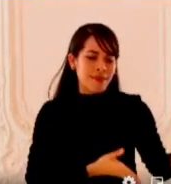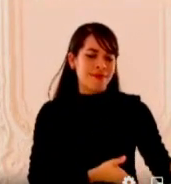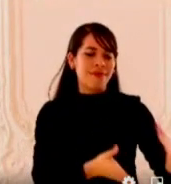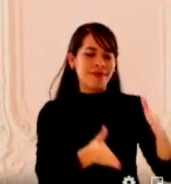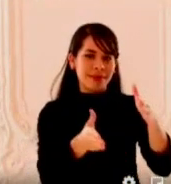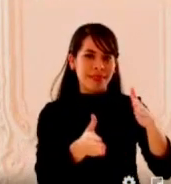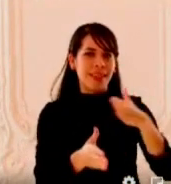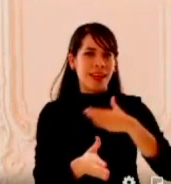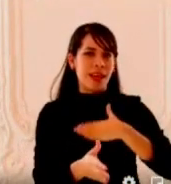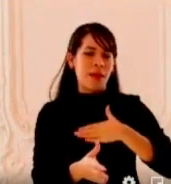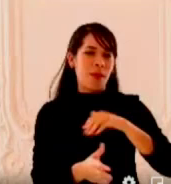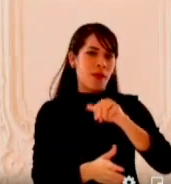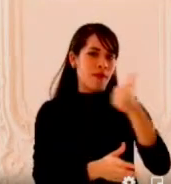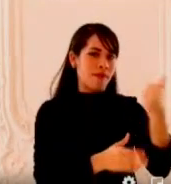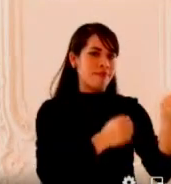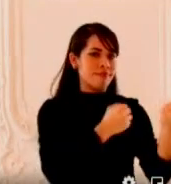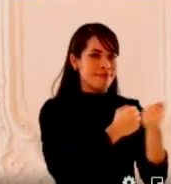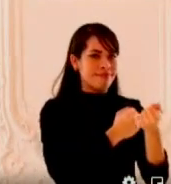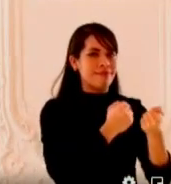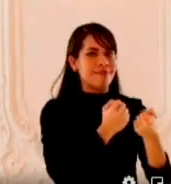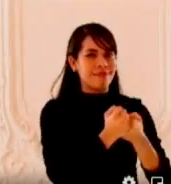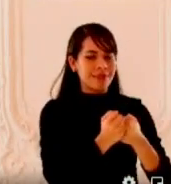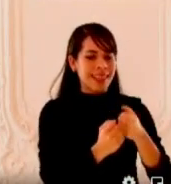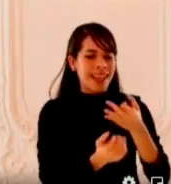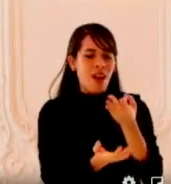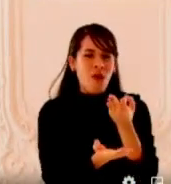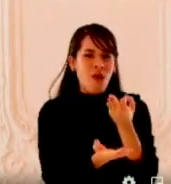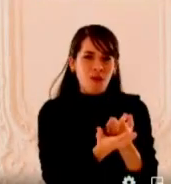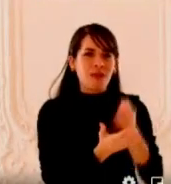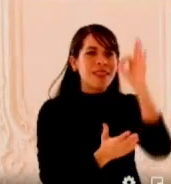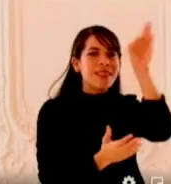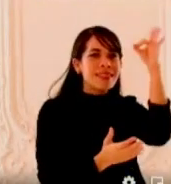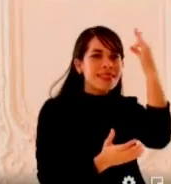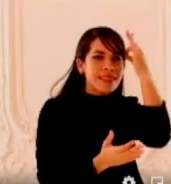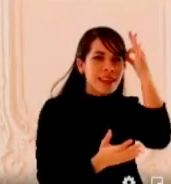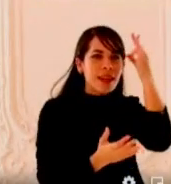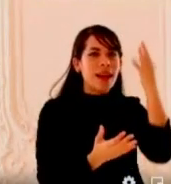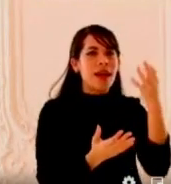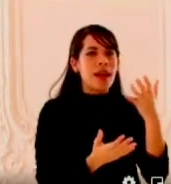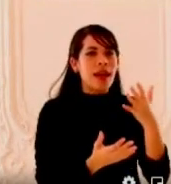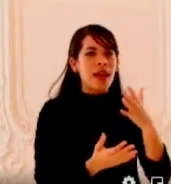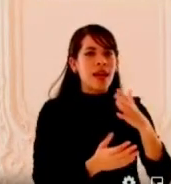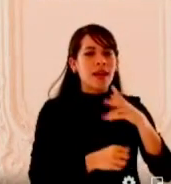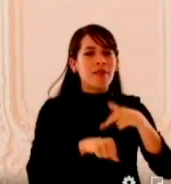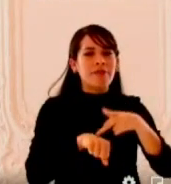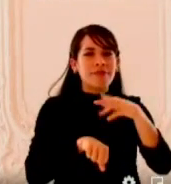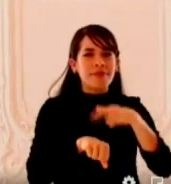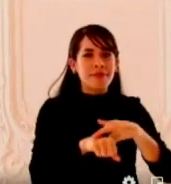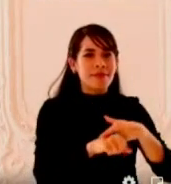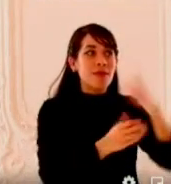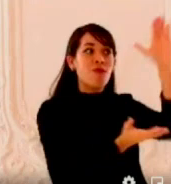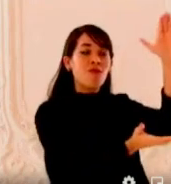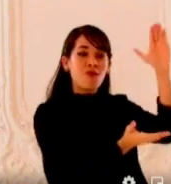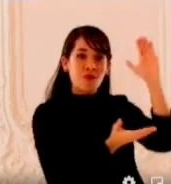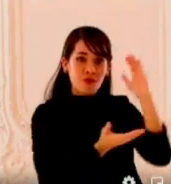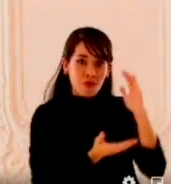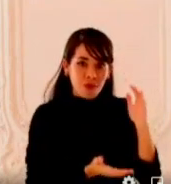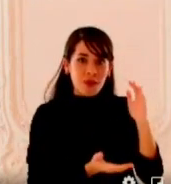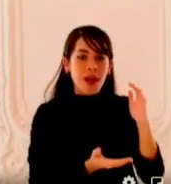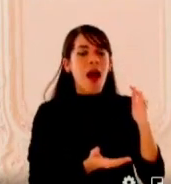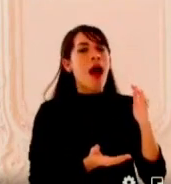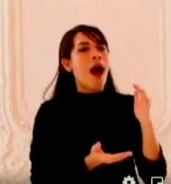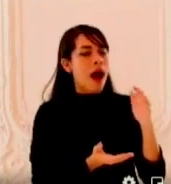compañera y definitivamente maximizar todos esos fondos federales que tiene nuestra isla que vamos a recibir para que entonces